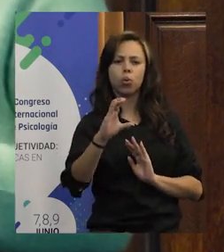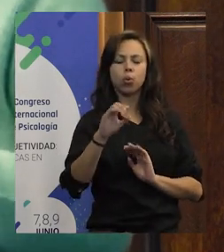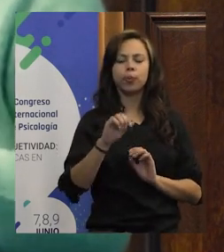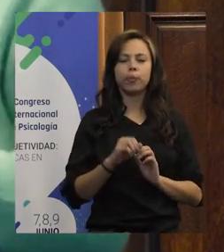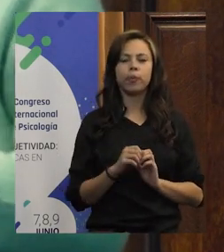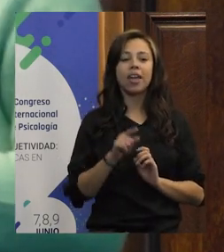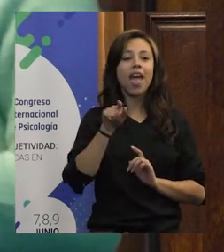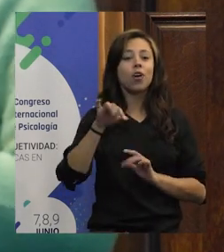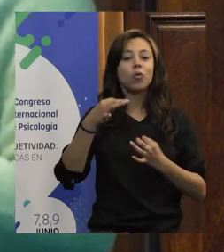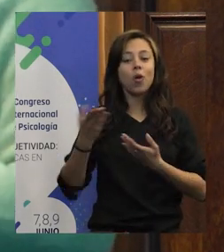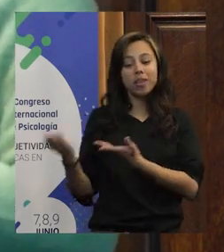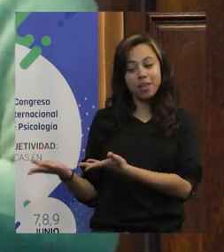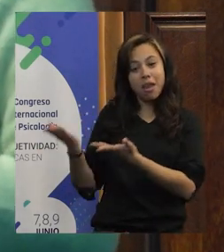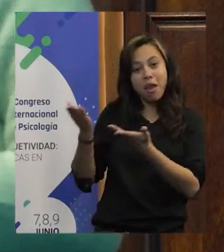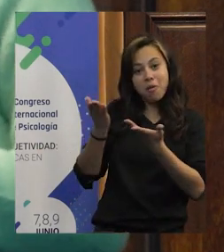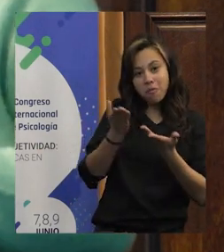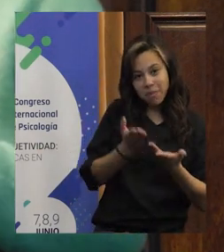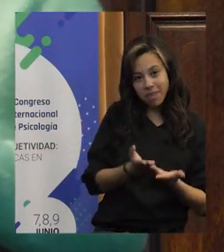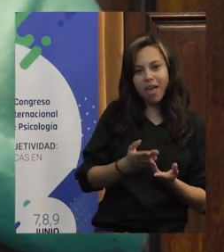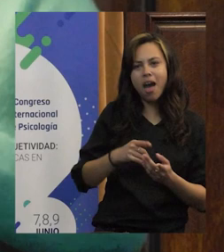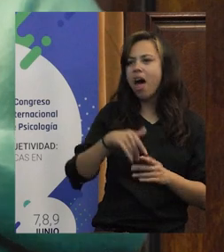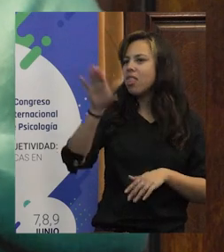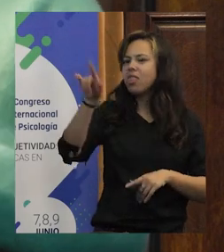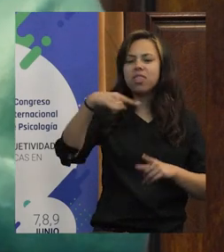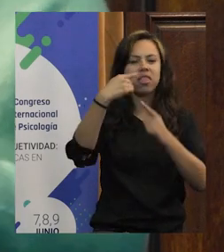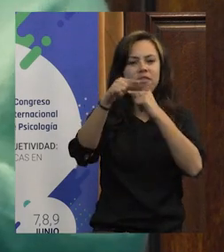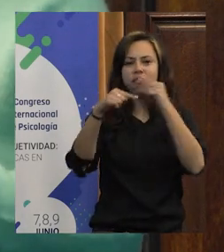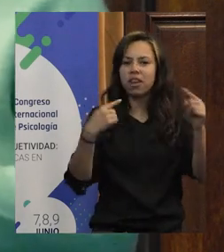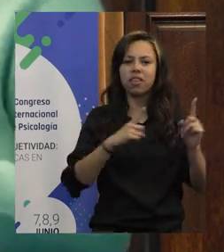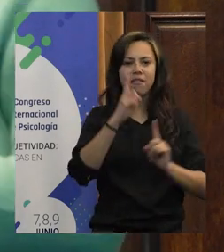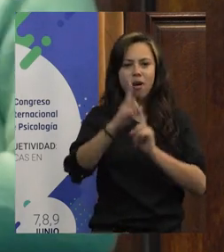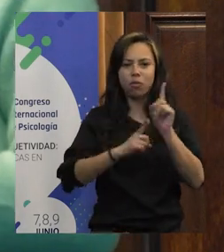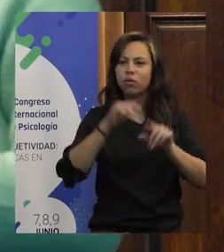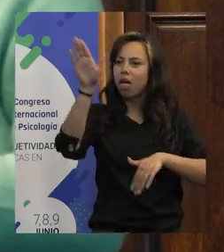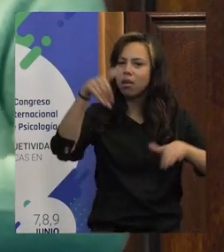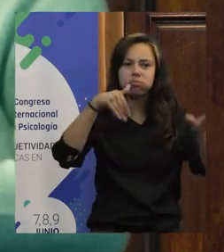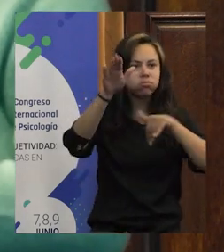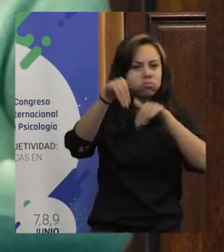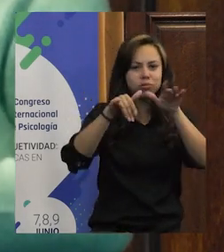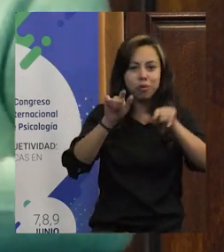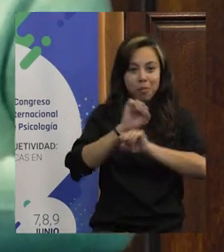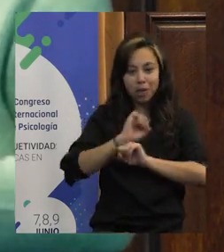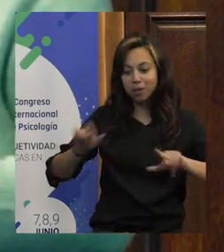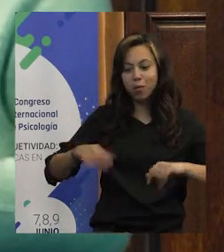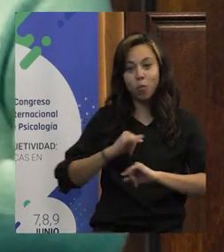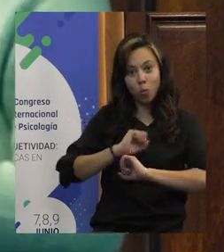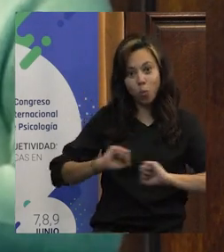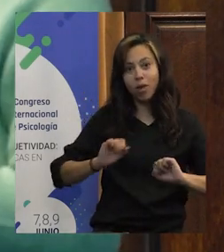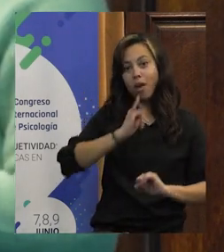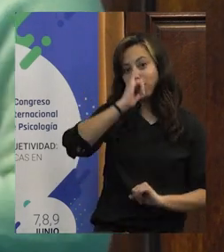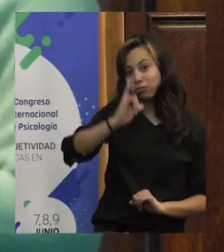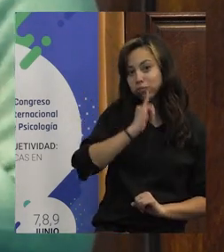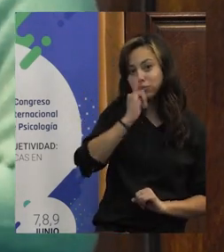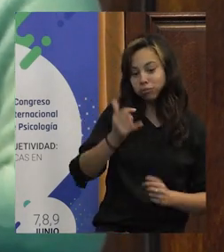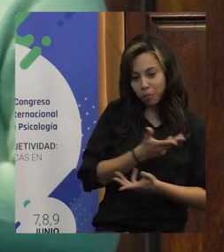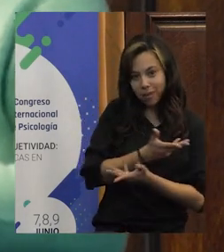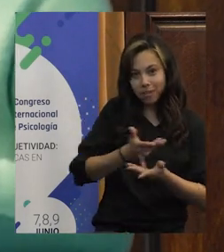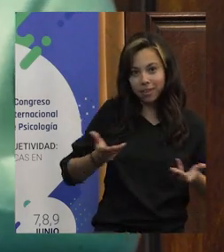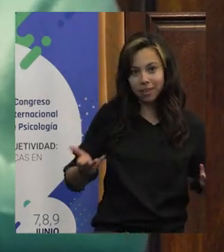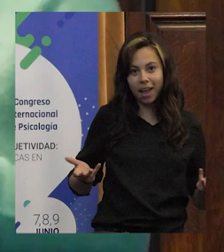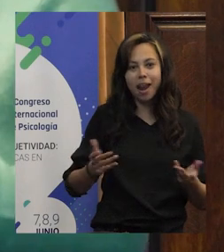que ha sido invitada por numerosas universidades, inclusive la nuestra, en otras oportunidades, que ha estado